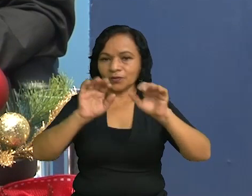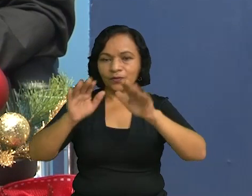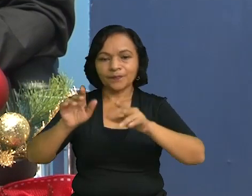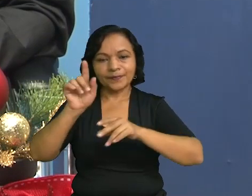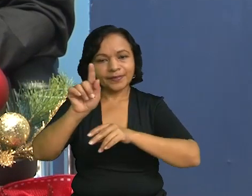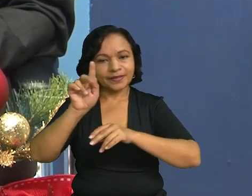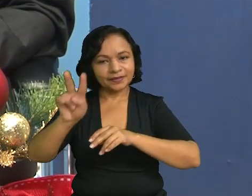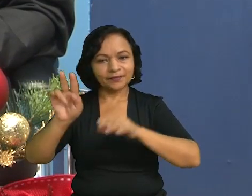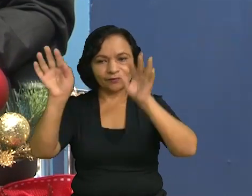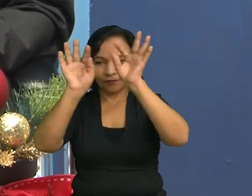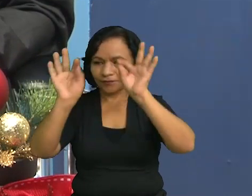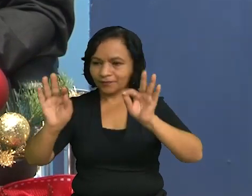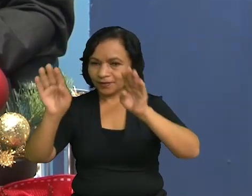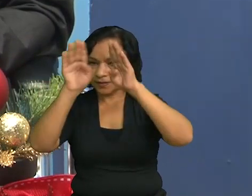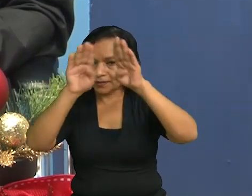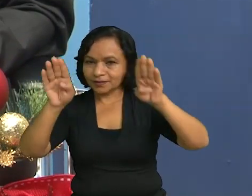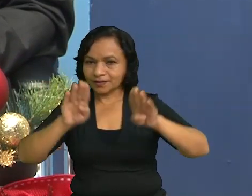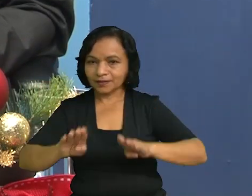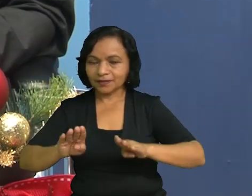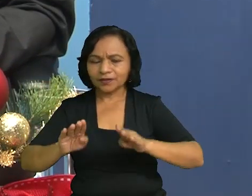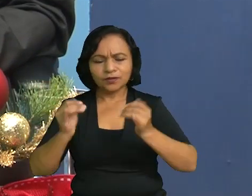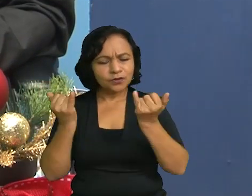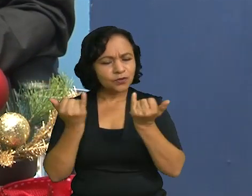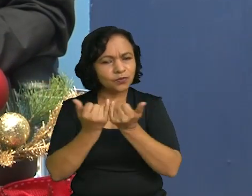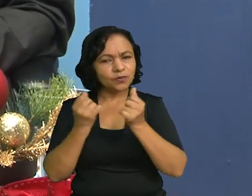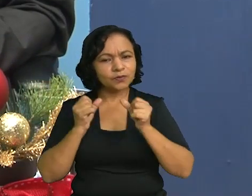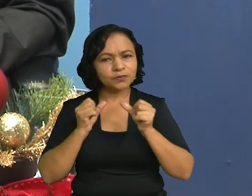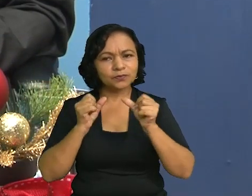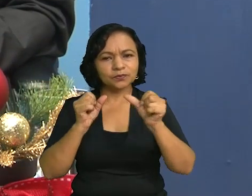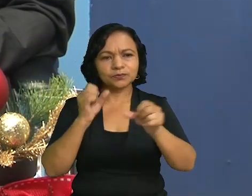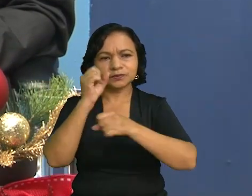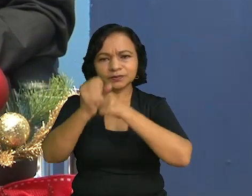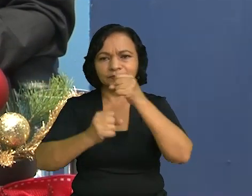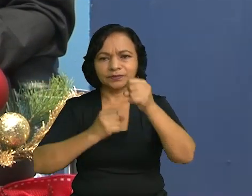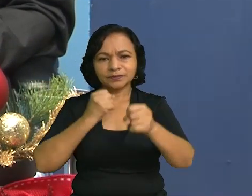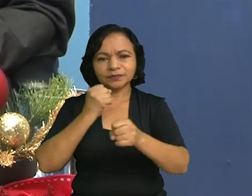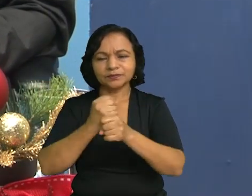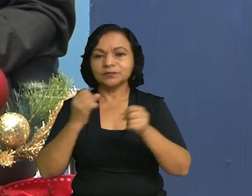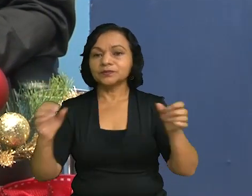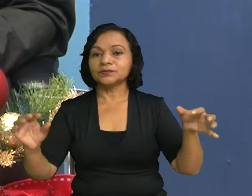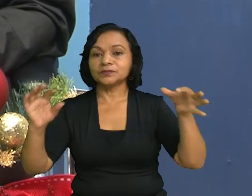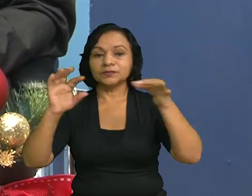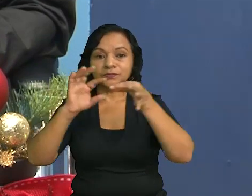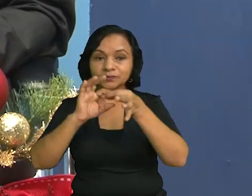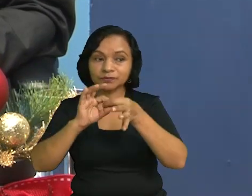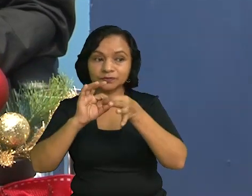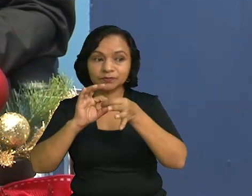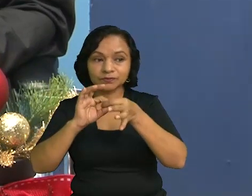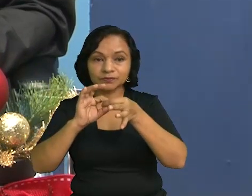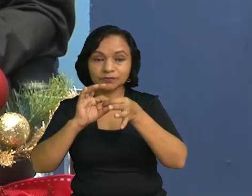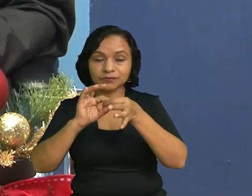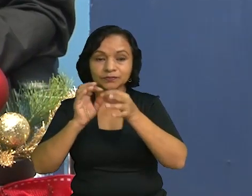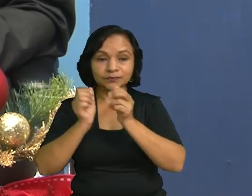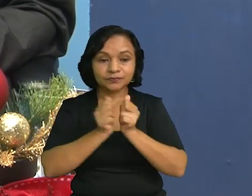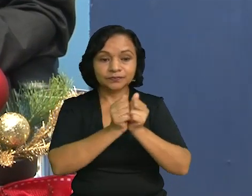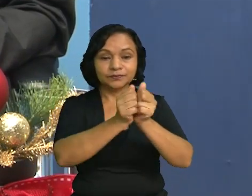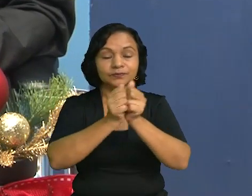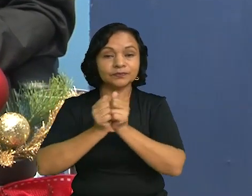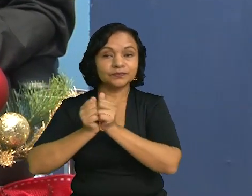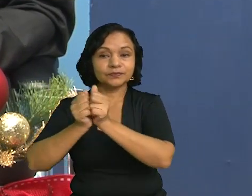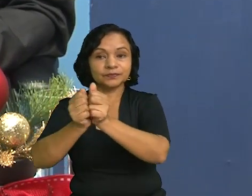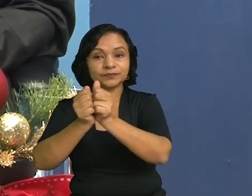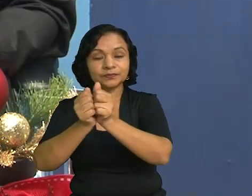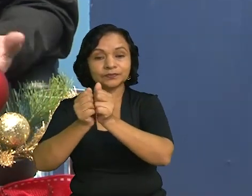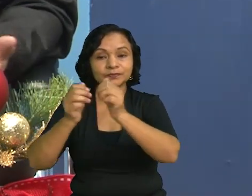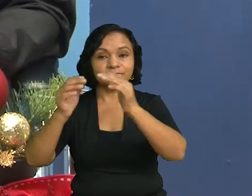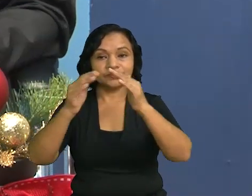canal 98 y que sean con los mismos ánimos porque también ustedes son parte de el acompañamiento que tenemos hacia las